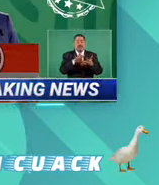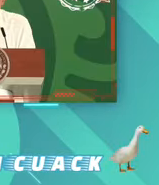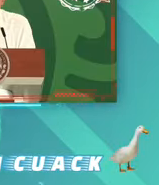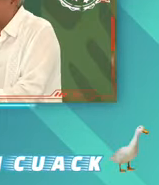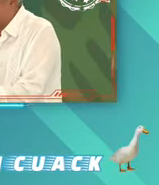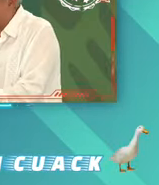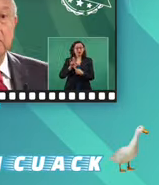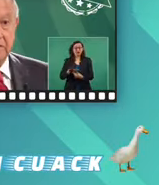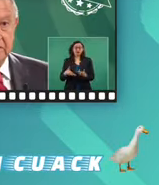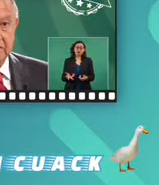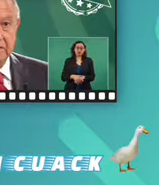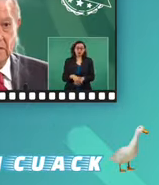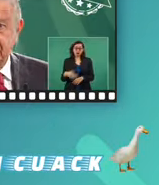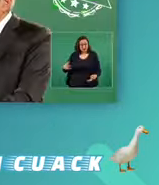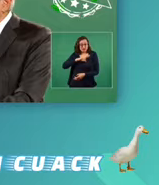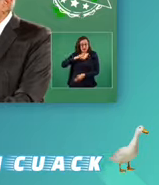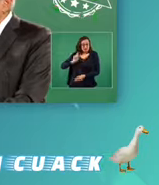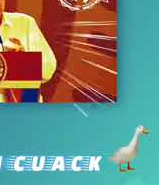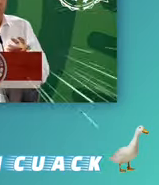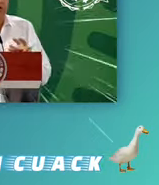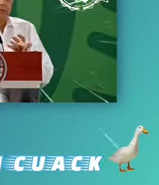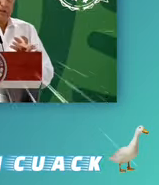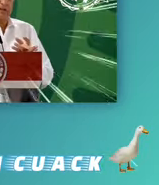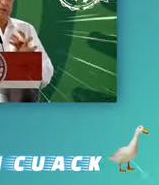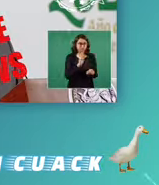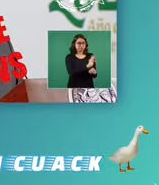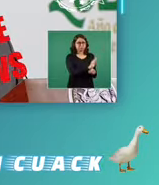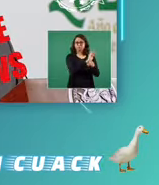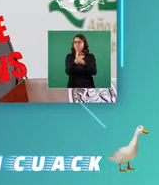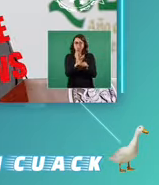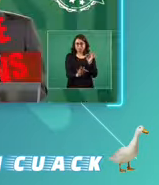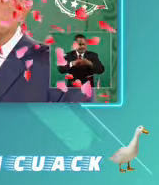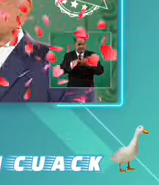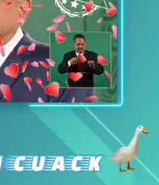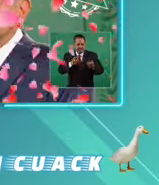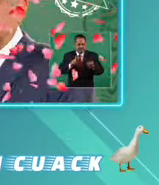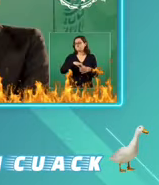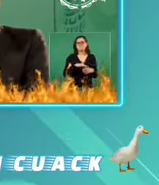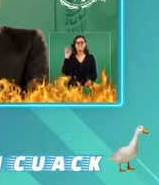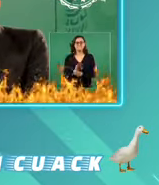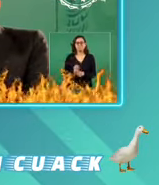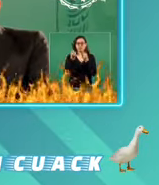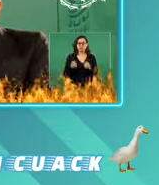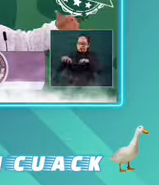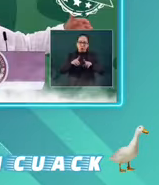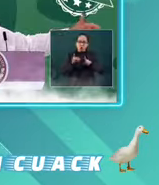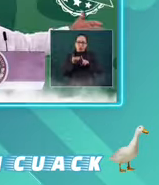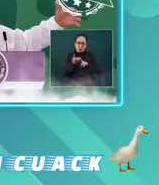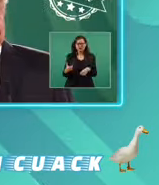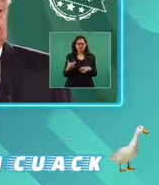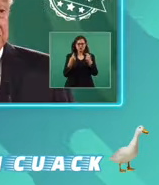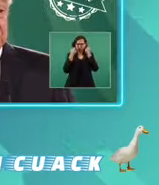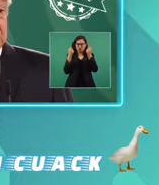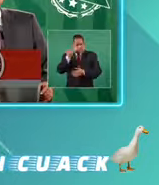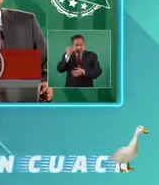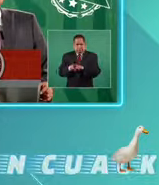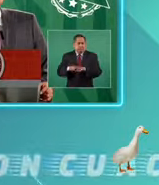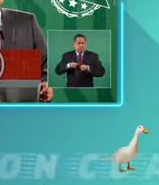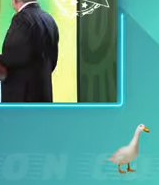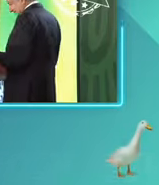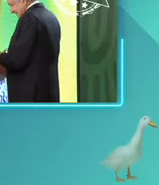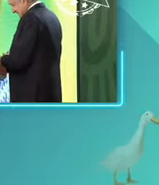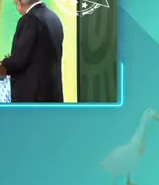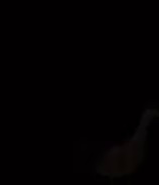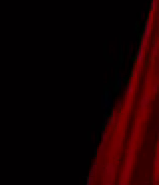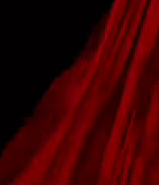Las mañaneras con Cuac de arroba view por MBS Noticias. ¡Producción!